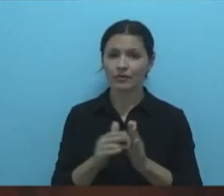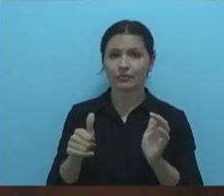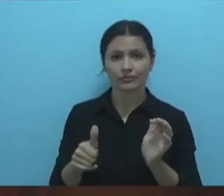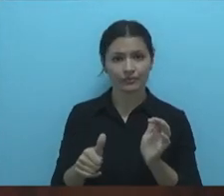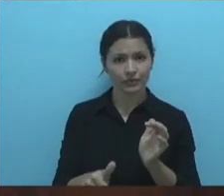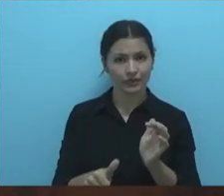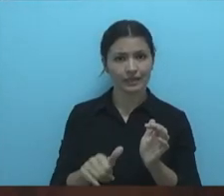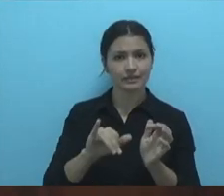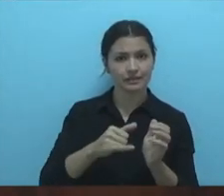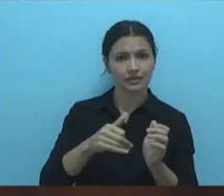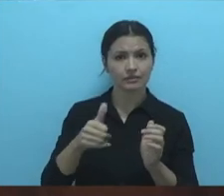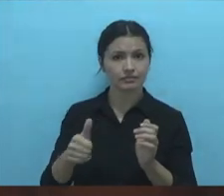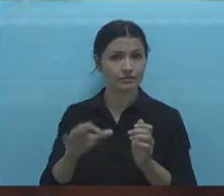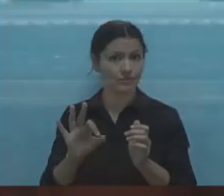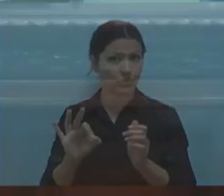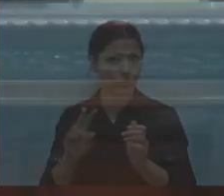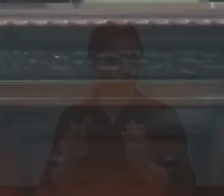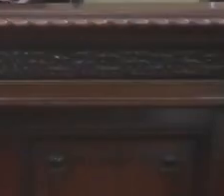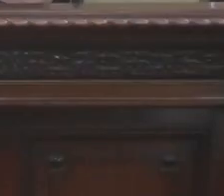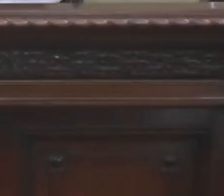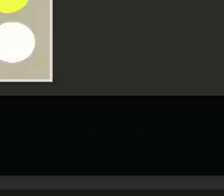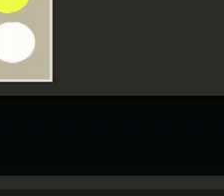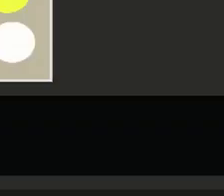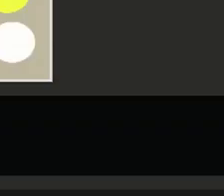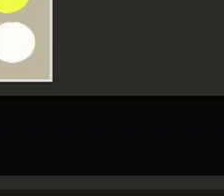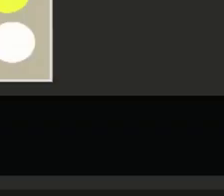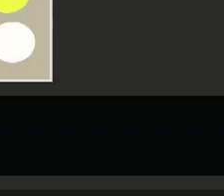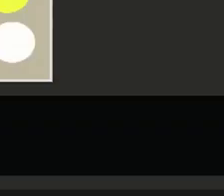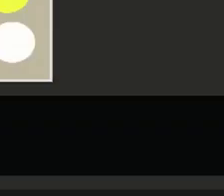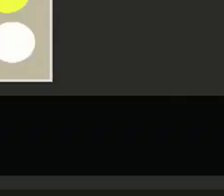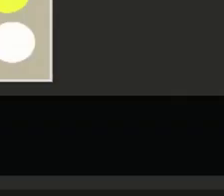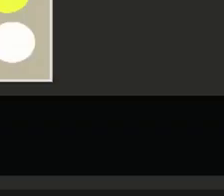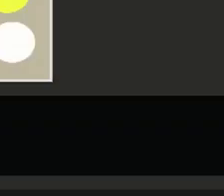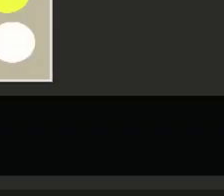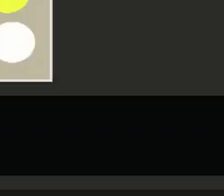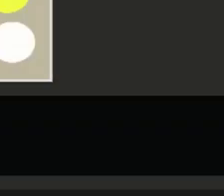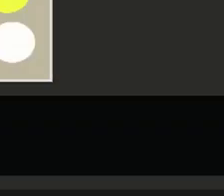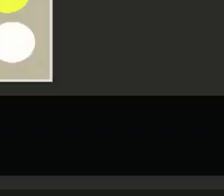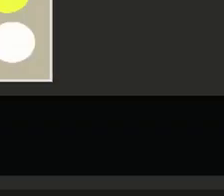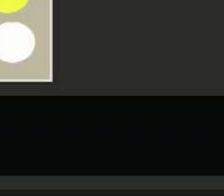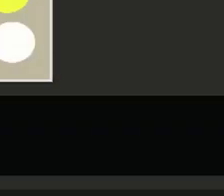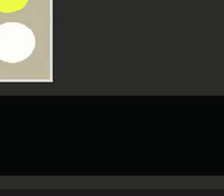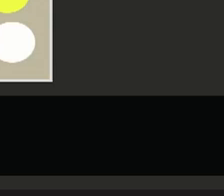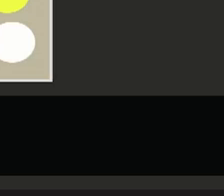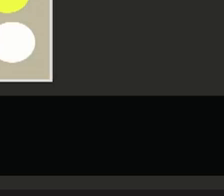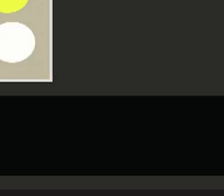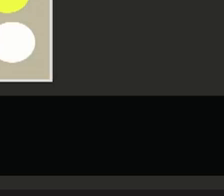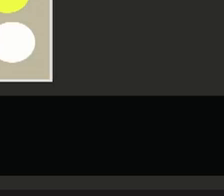votación electrónica se vota el proyecto de ley en general